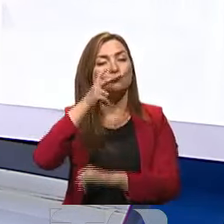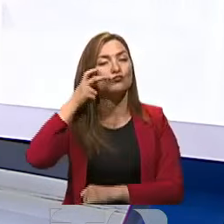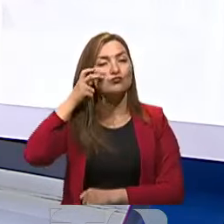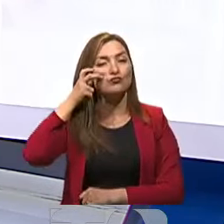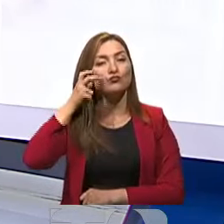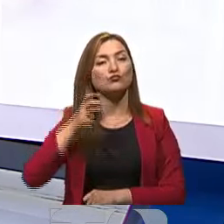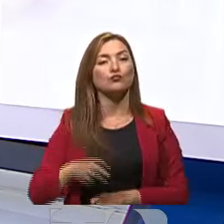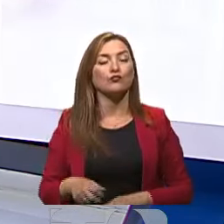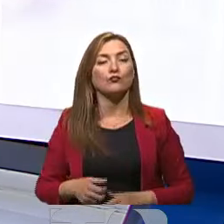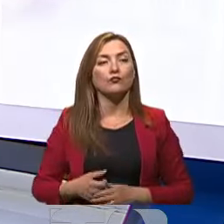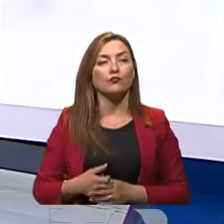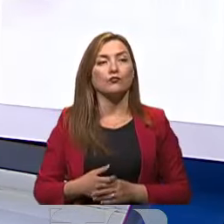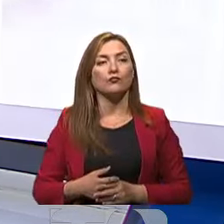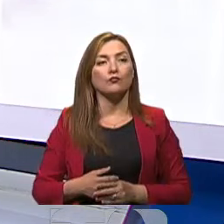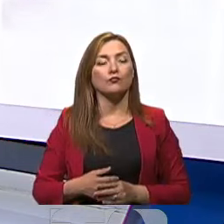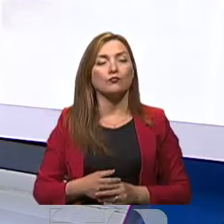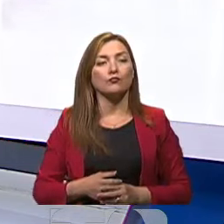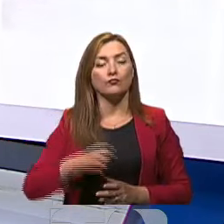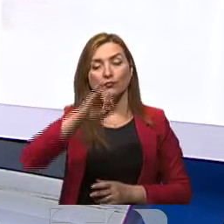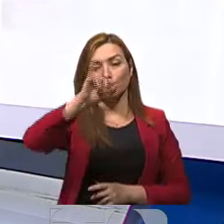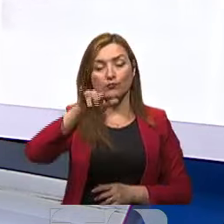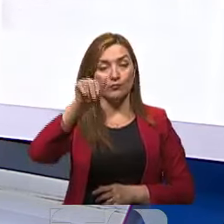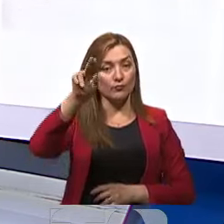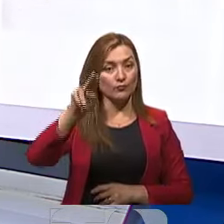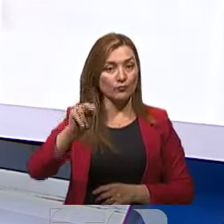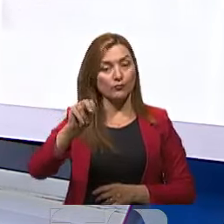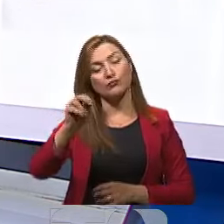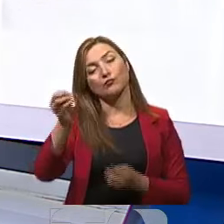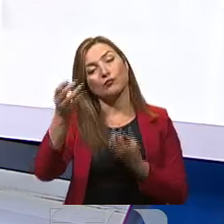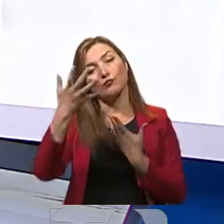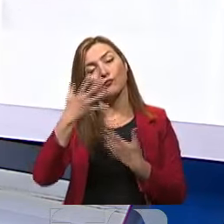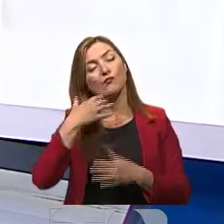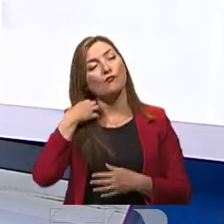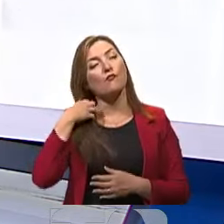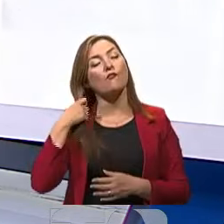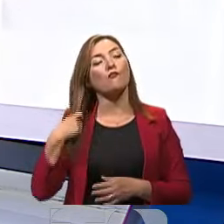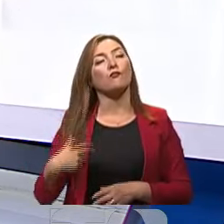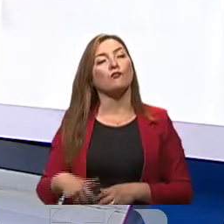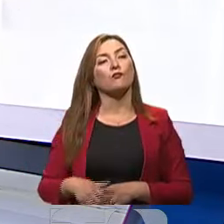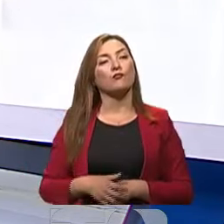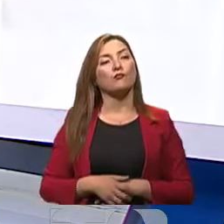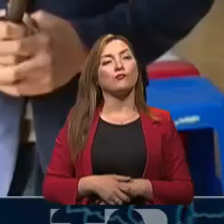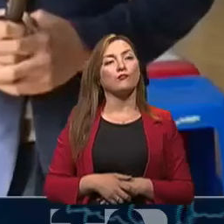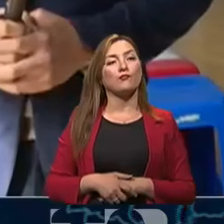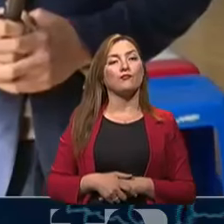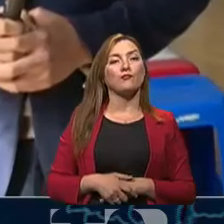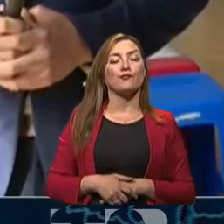Síndrome de Down. Juan Miguel Rodríguez se encuentra en las instalaciones de la Fundación para ampliarnos esta noticia.